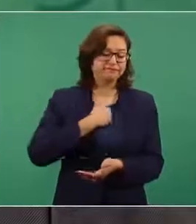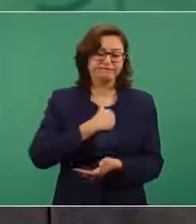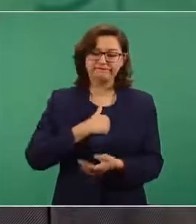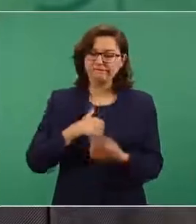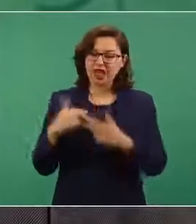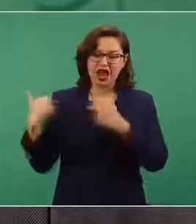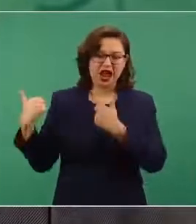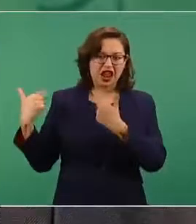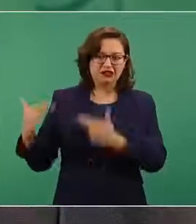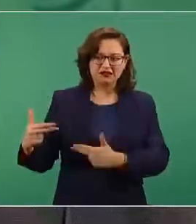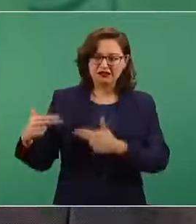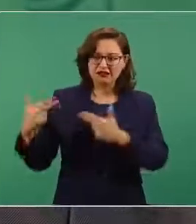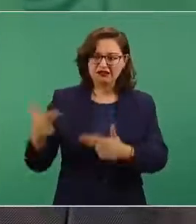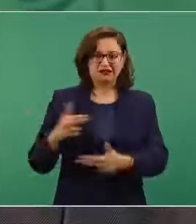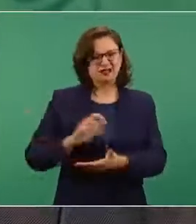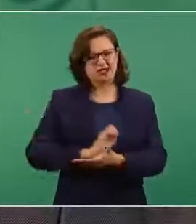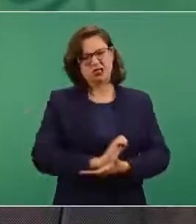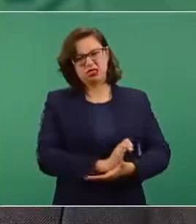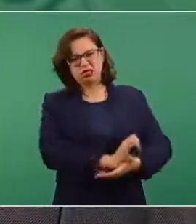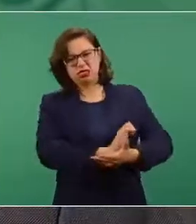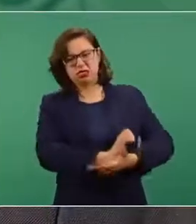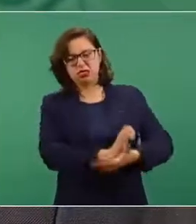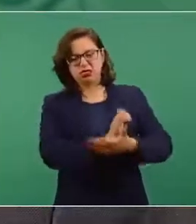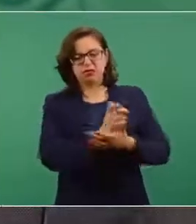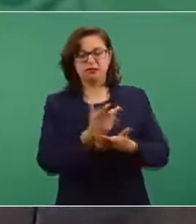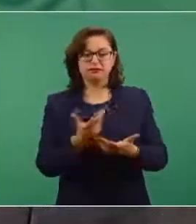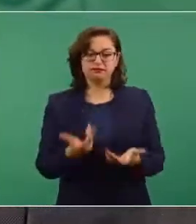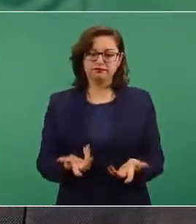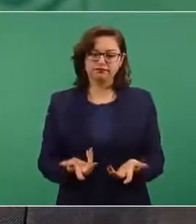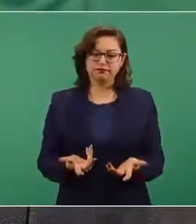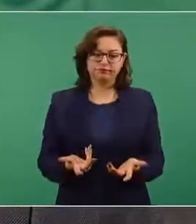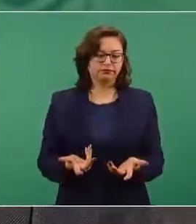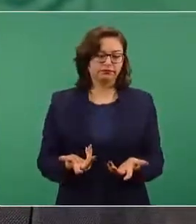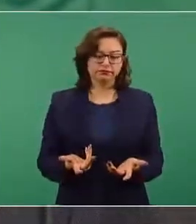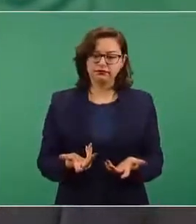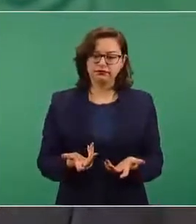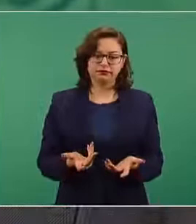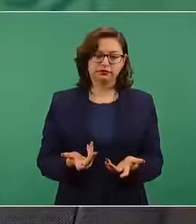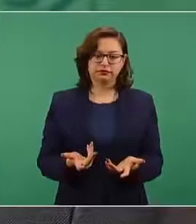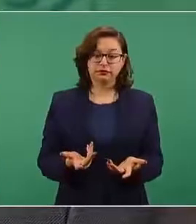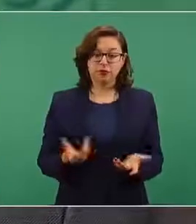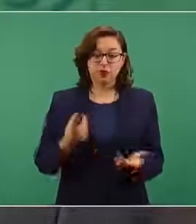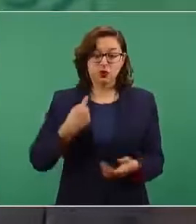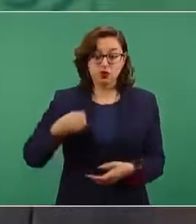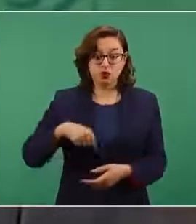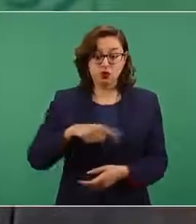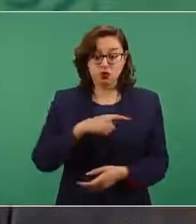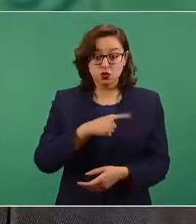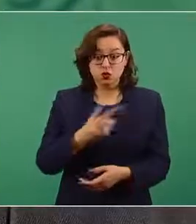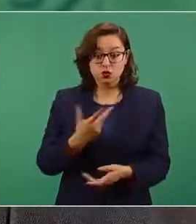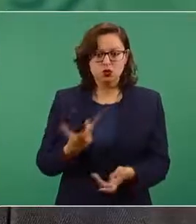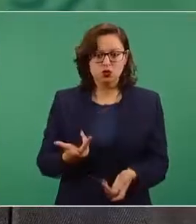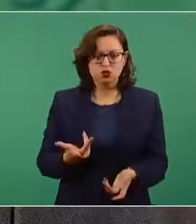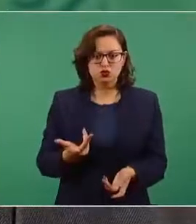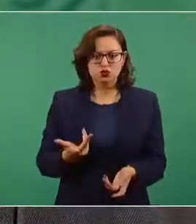Entonces, no estar soslayando, no ser hipócritas,